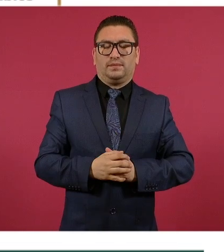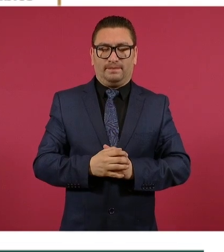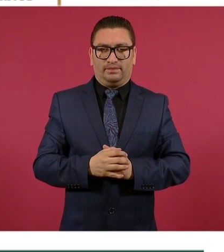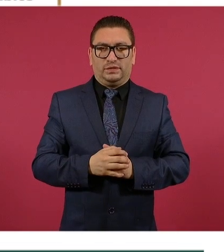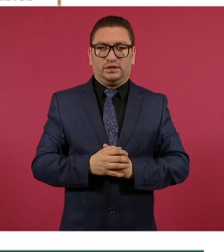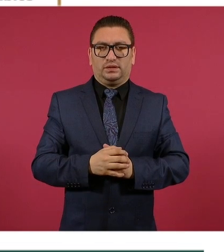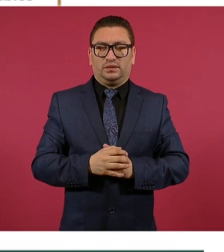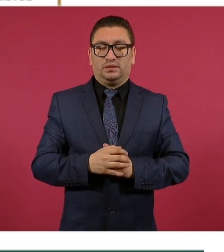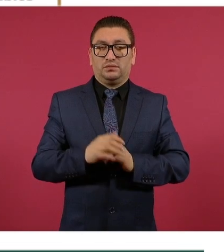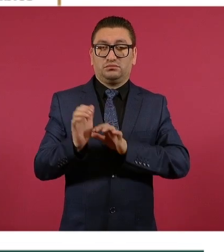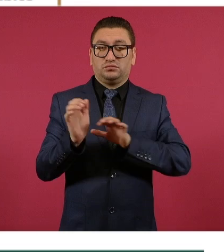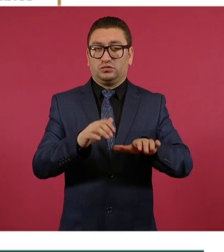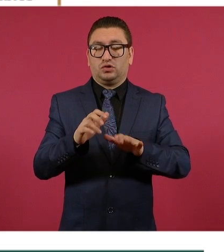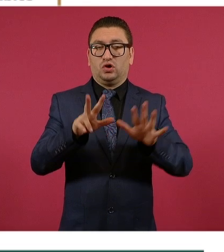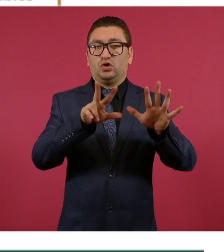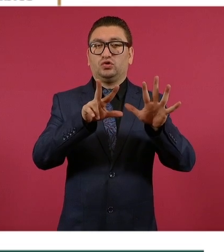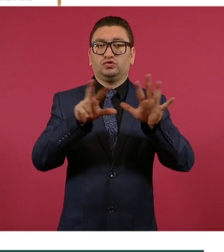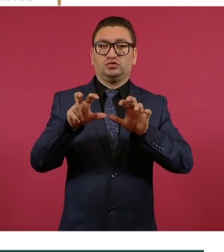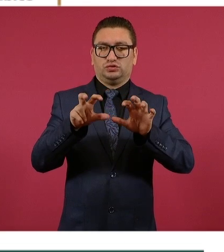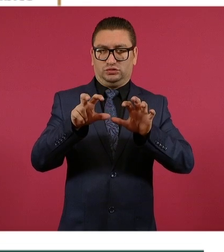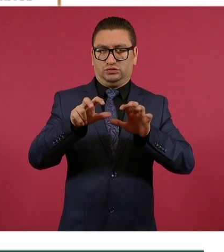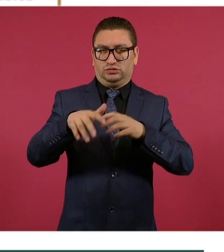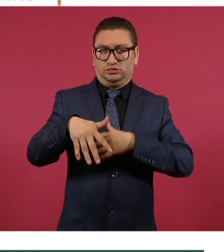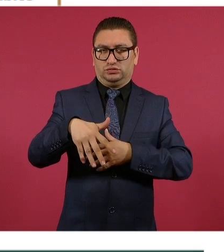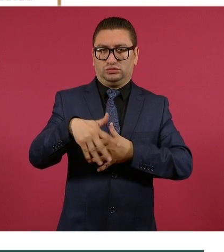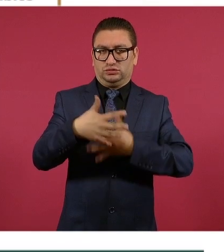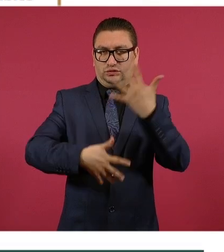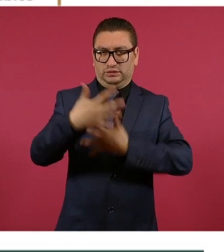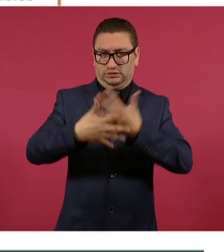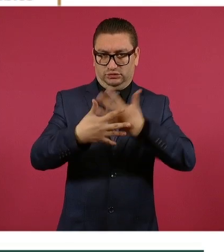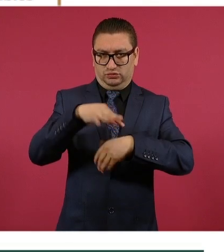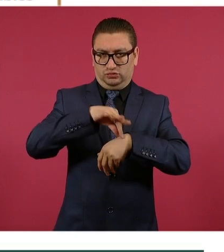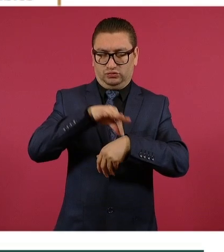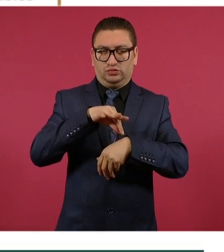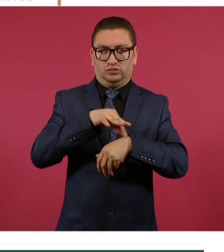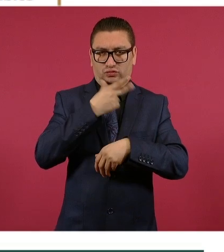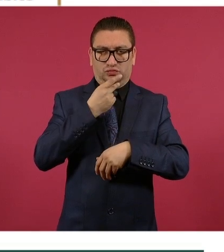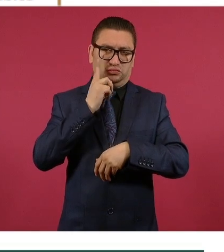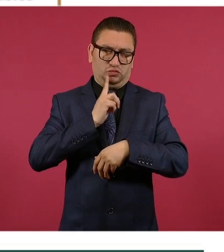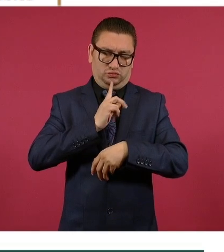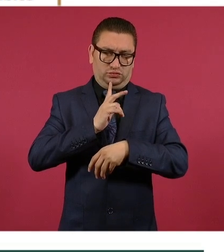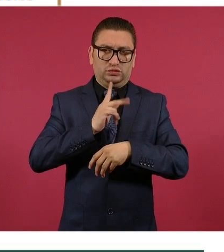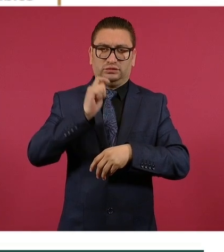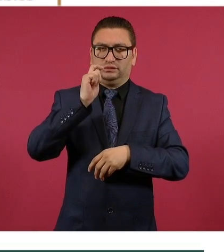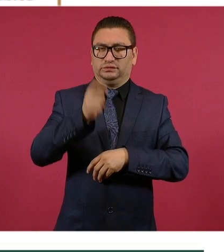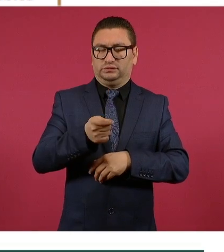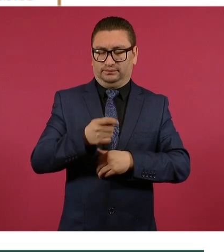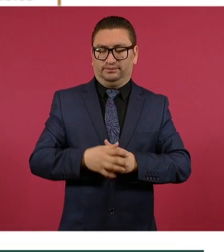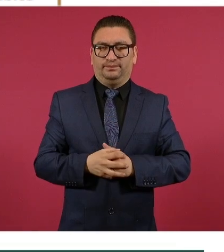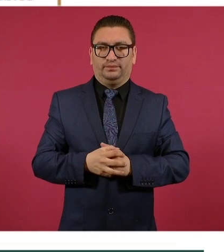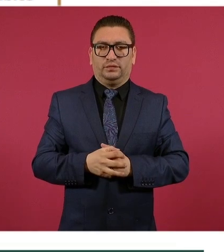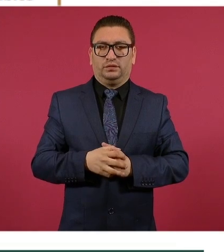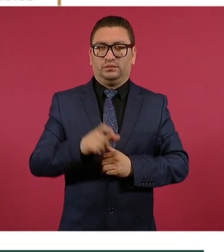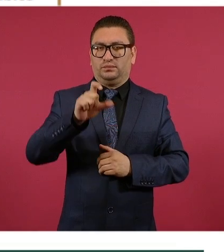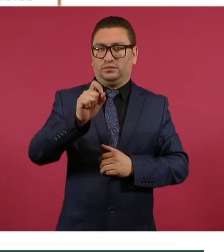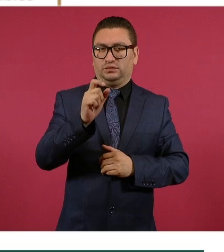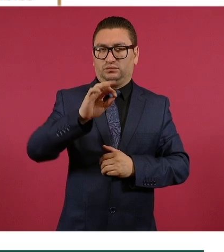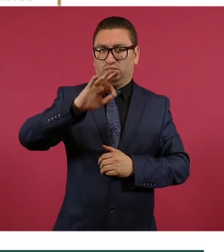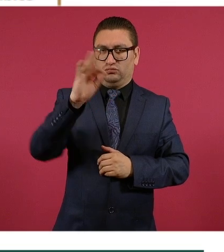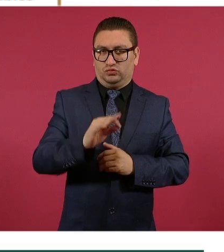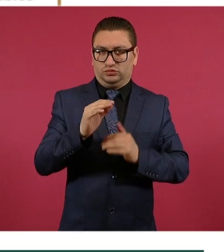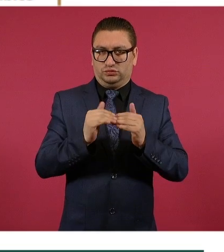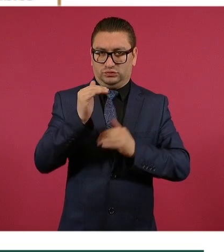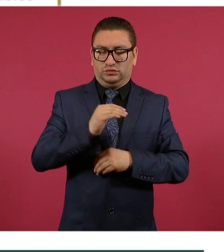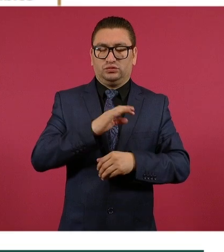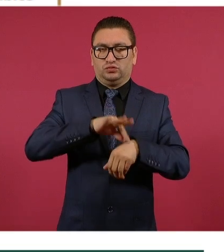contratado además a 815 médicas y médicos que representan un incremento de 20% más